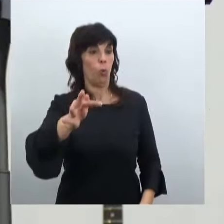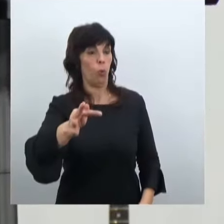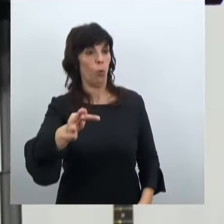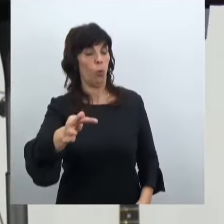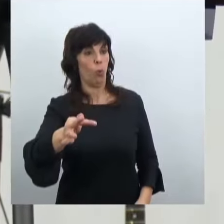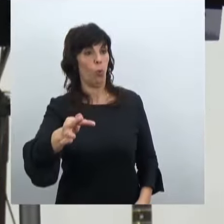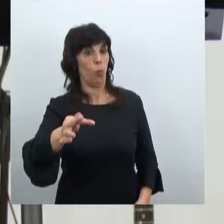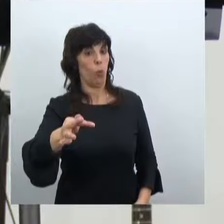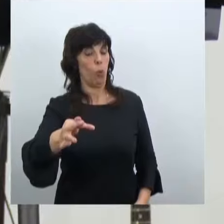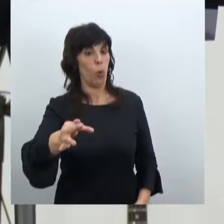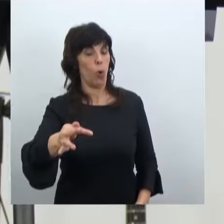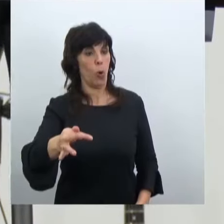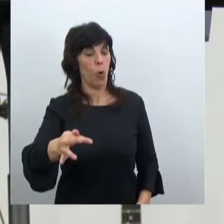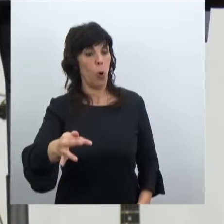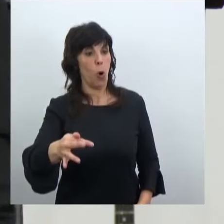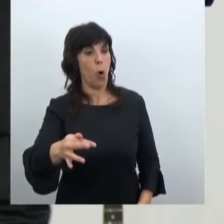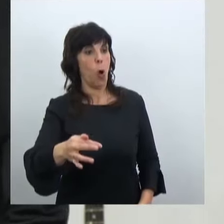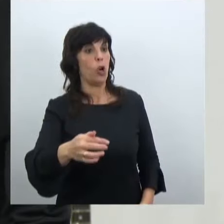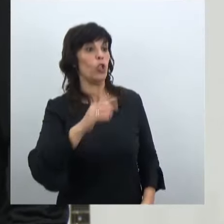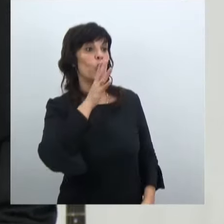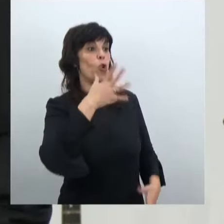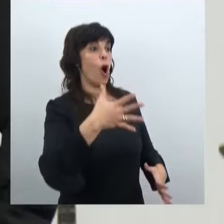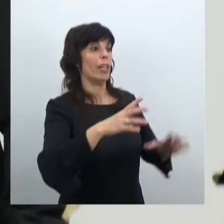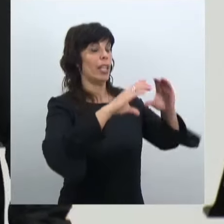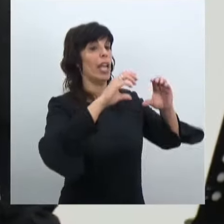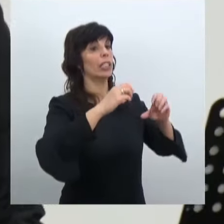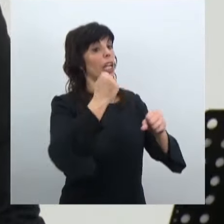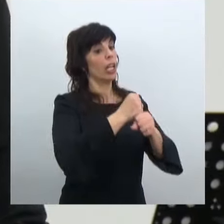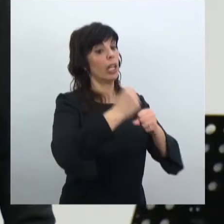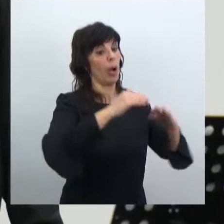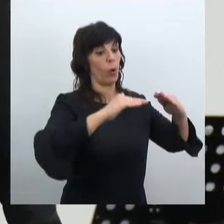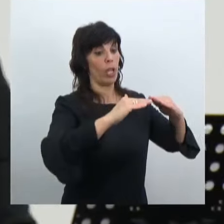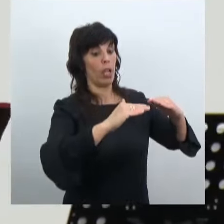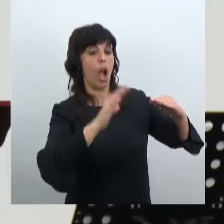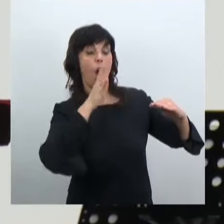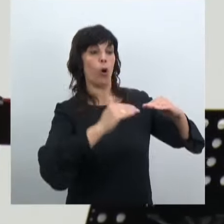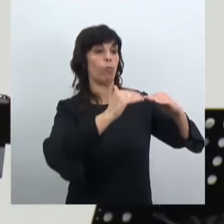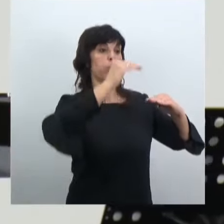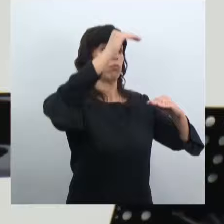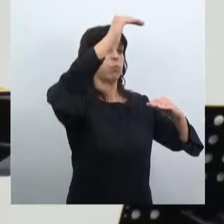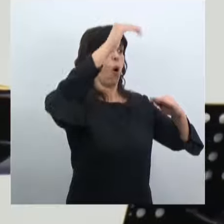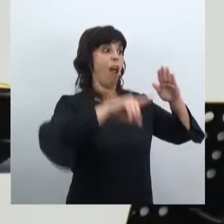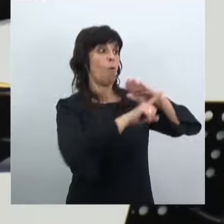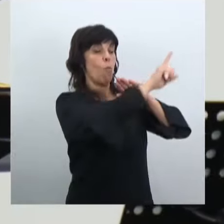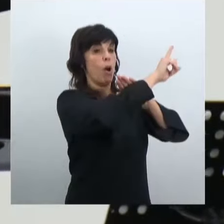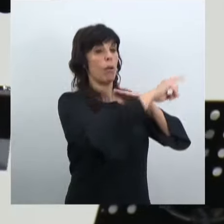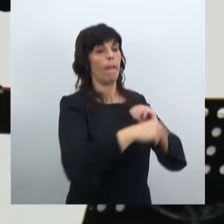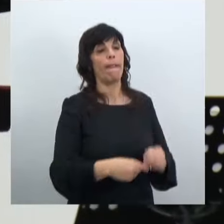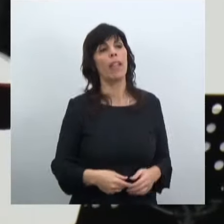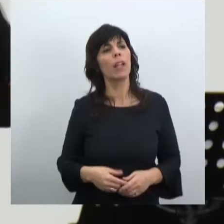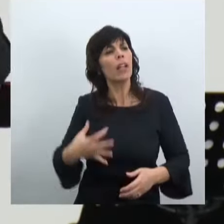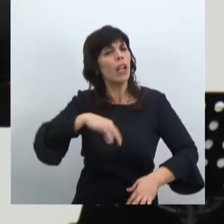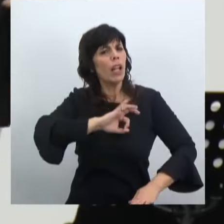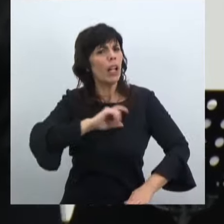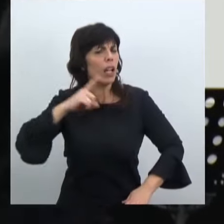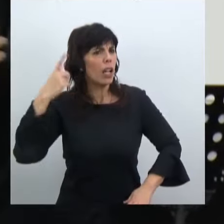ascenderla de puesto por lo buena que es. Honra al Señor con tus primicias. Las cosas de Dios